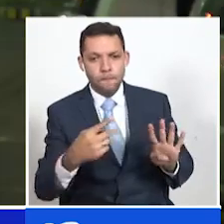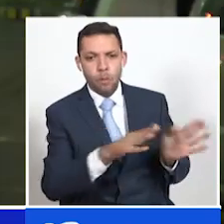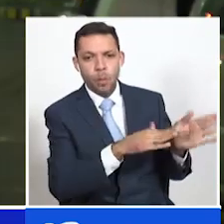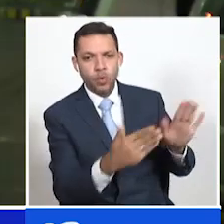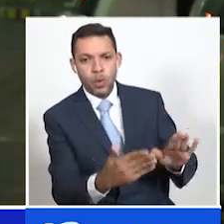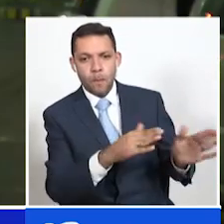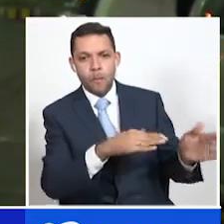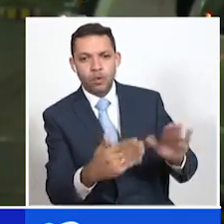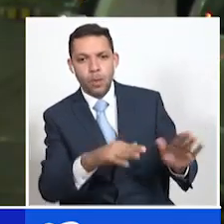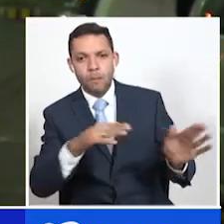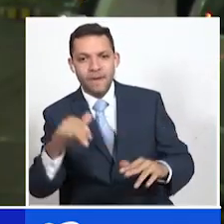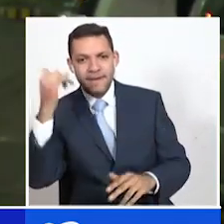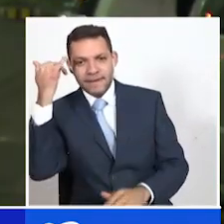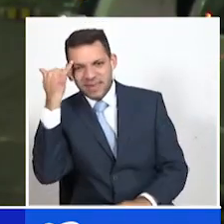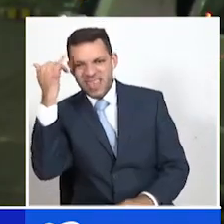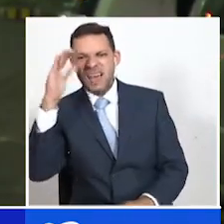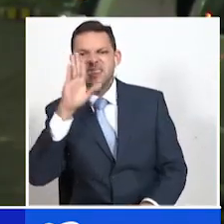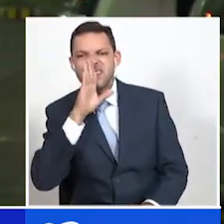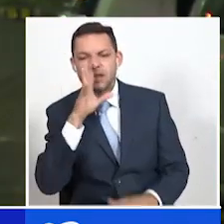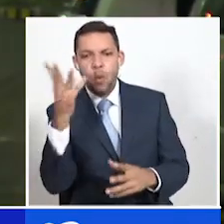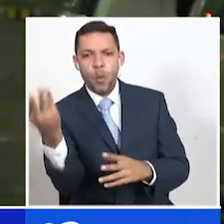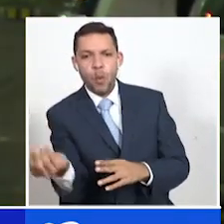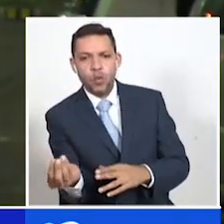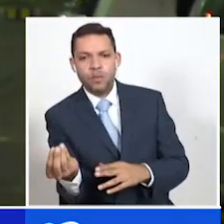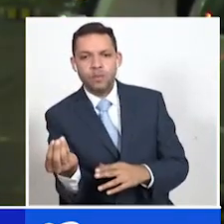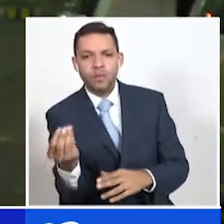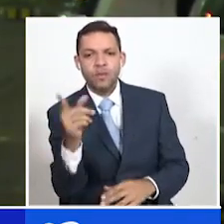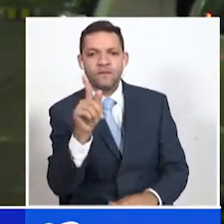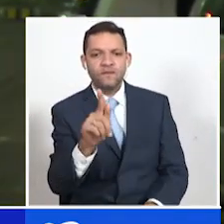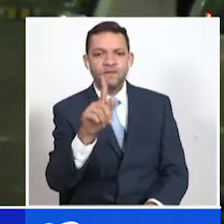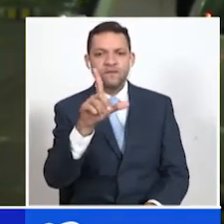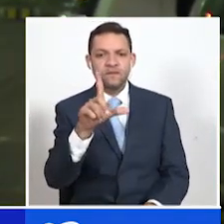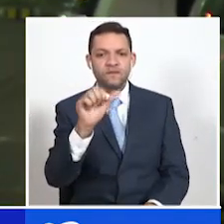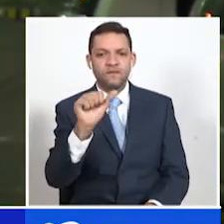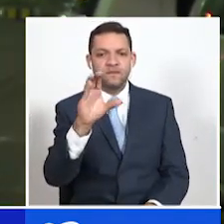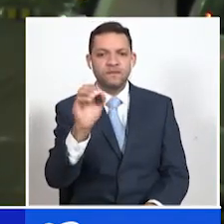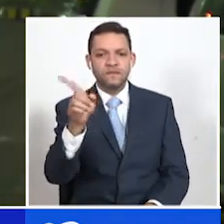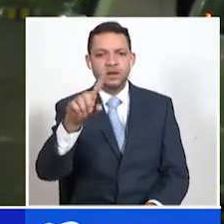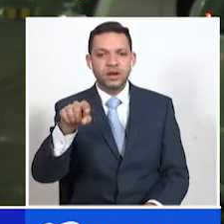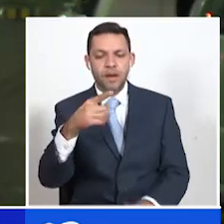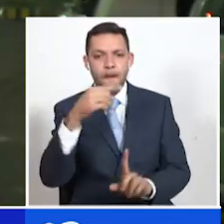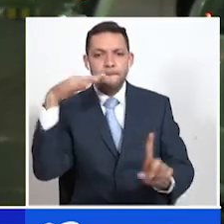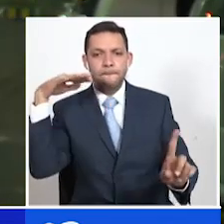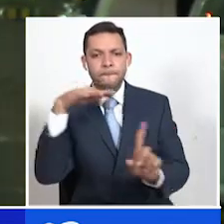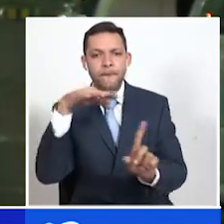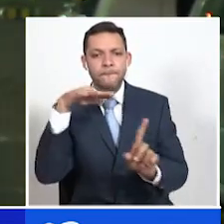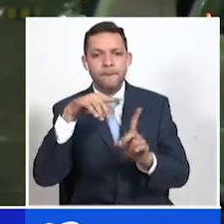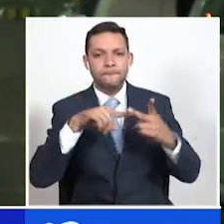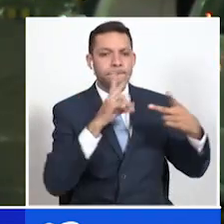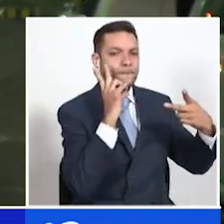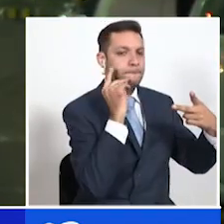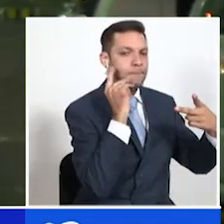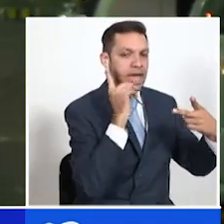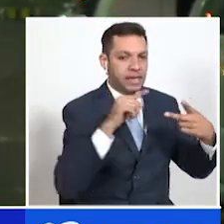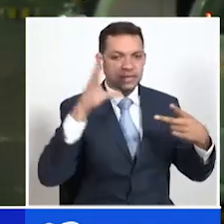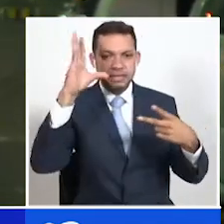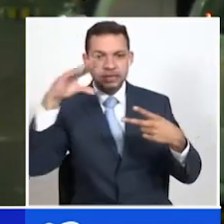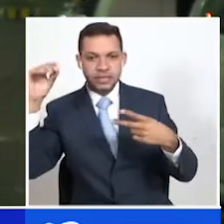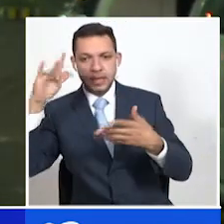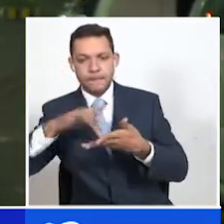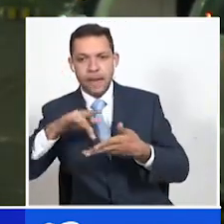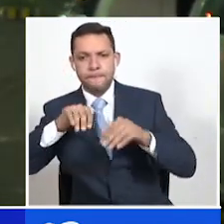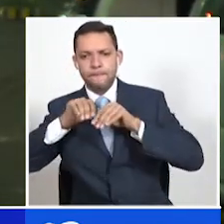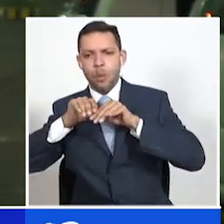asesinatos serían la banda delincuencial conocida como Los Flacos, que además tendrían injerencia en el municipio de Pereira y en el departamento del Quindío. Hasta